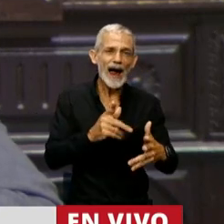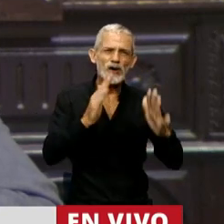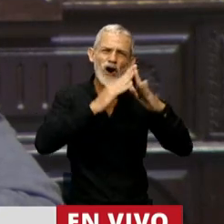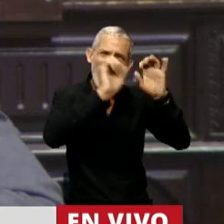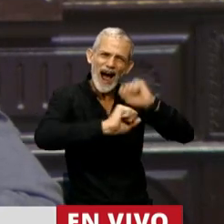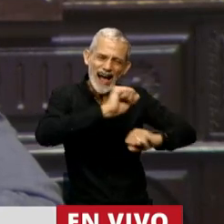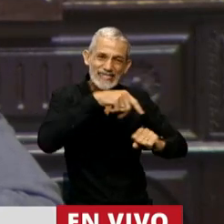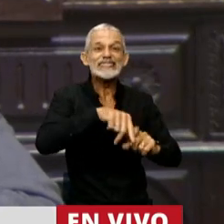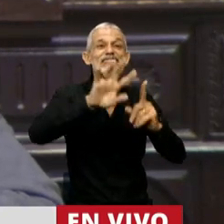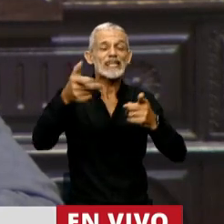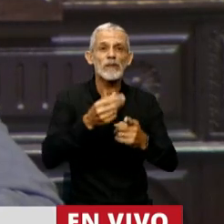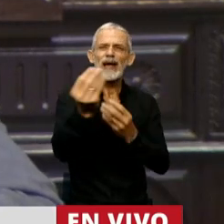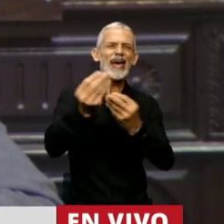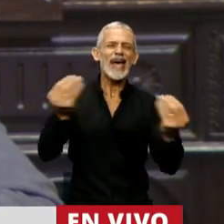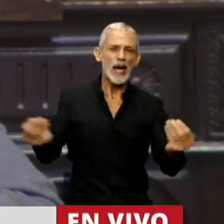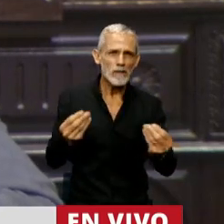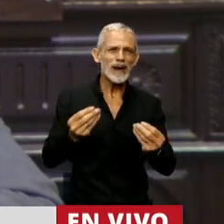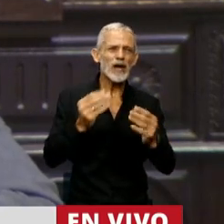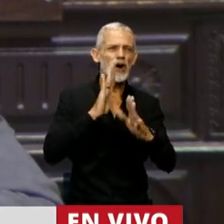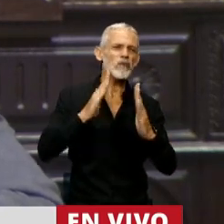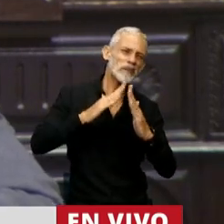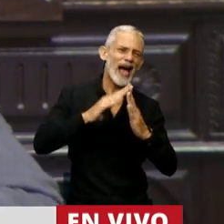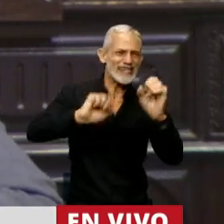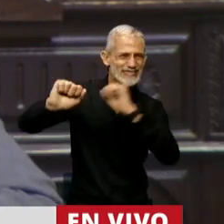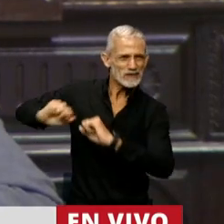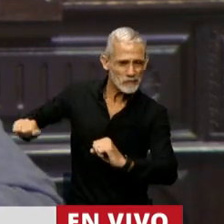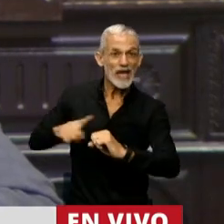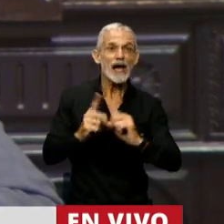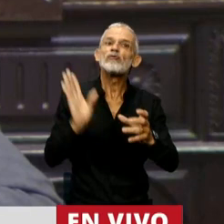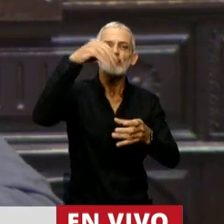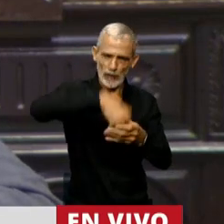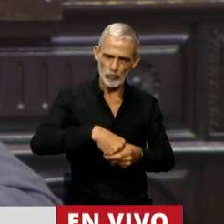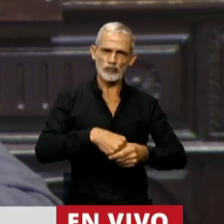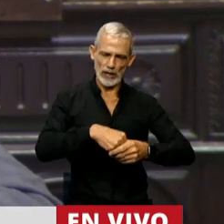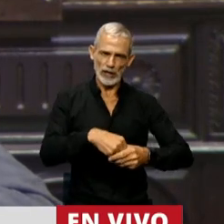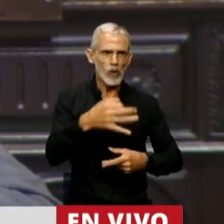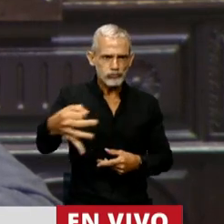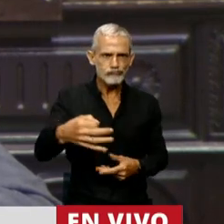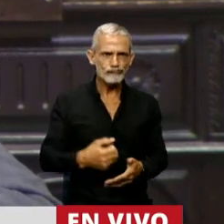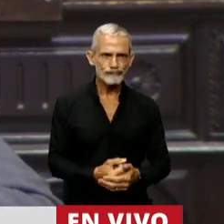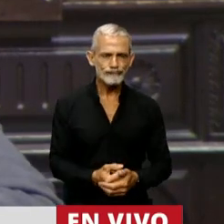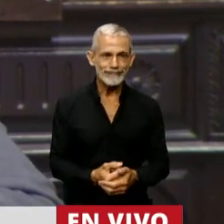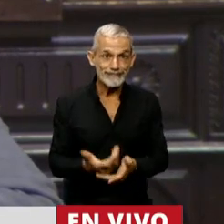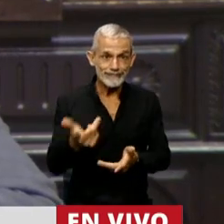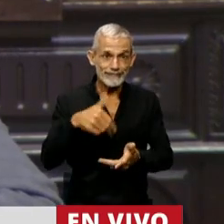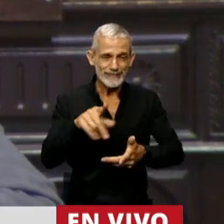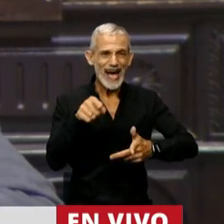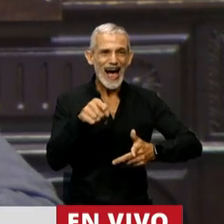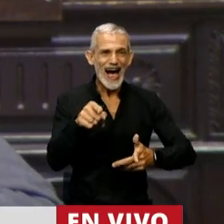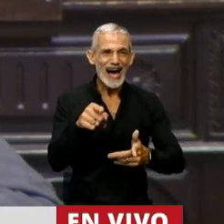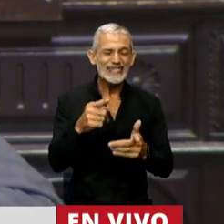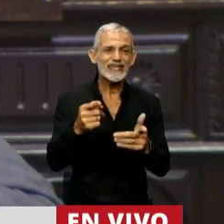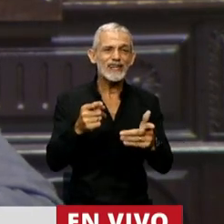amas de casa, sino en empleos en casas privadas, etcétera. Se incluyeron, es cierto, y no le provocaron